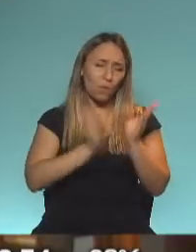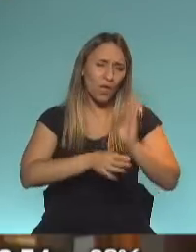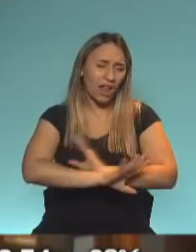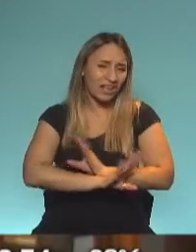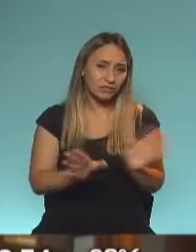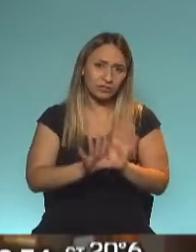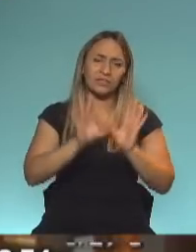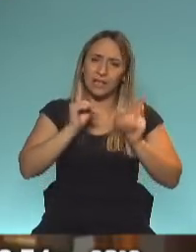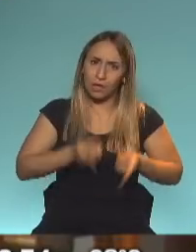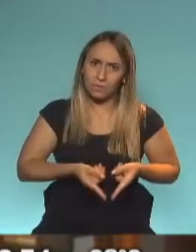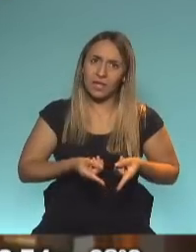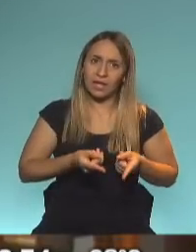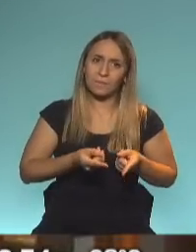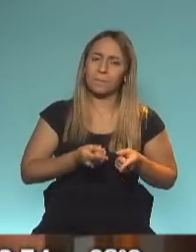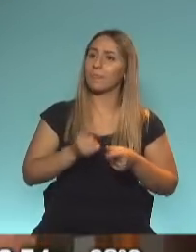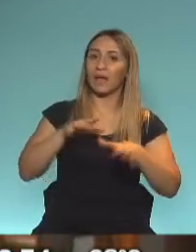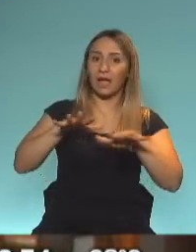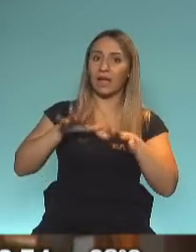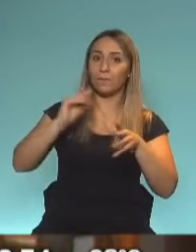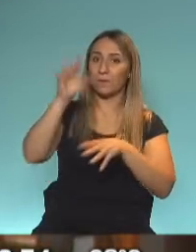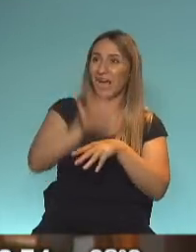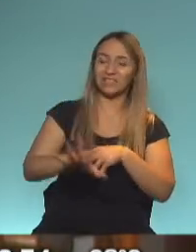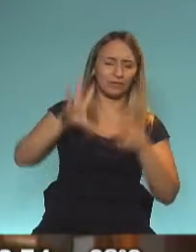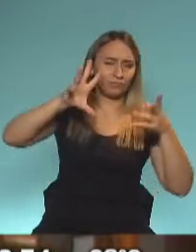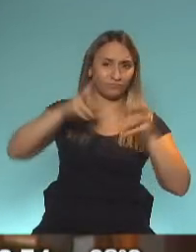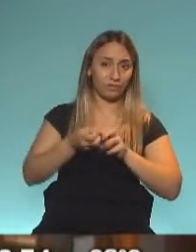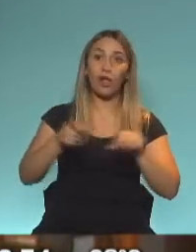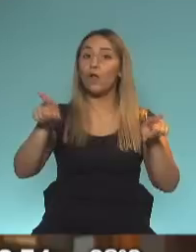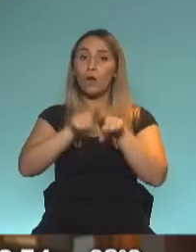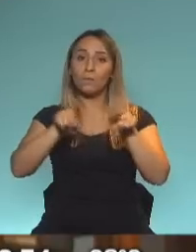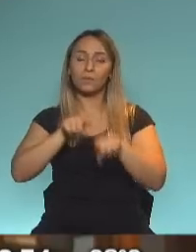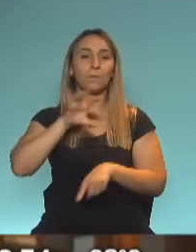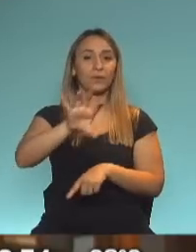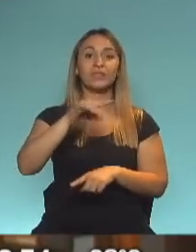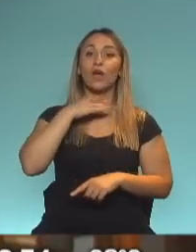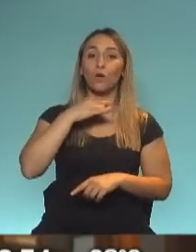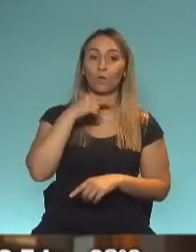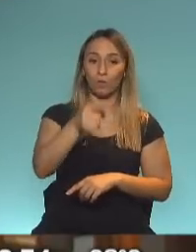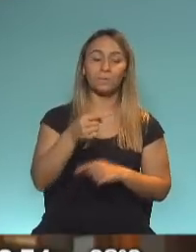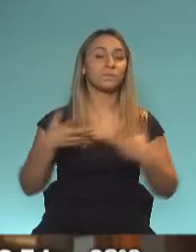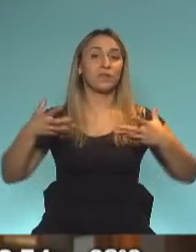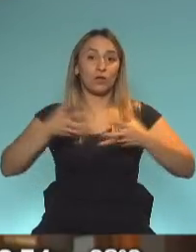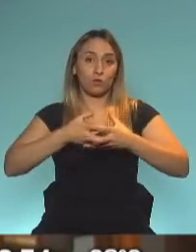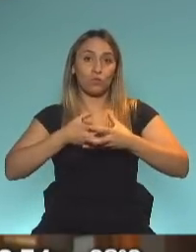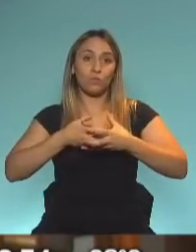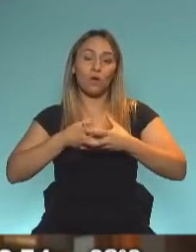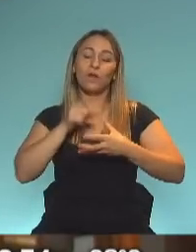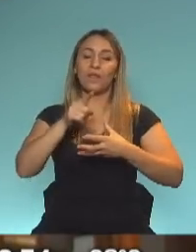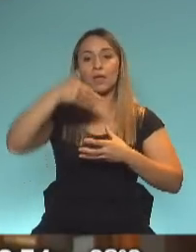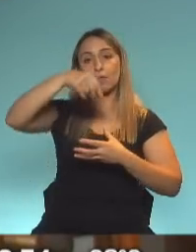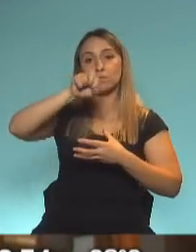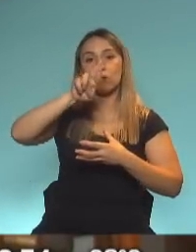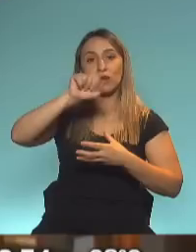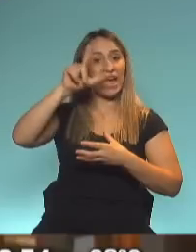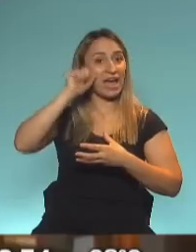impresionantemente negativos para Brasil. Lo mismo vemos en la provincia de Jujuy, donde el grupo de Gerardo Morales votó